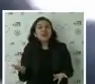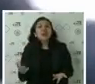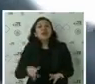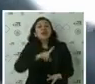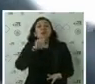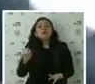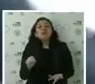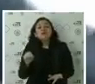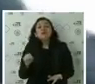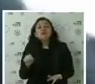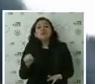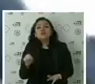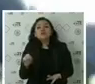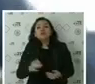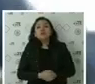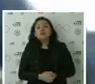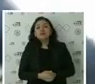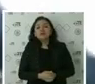Y pues